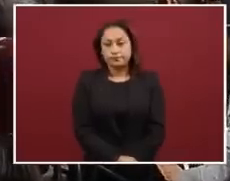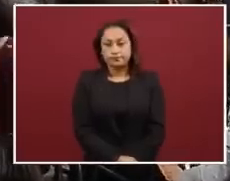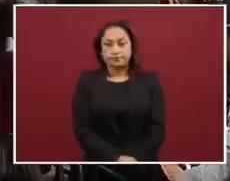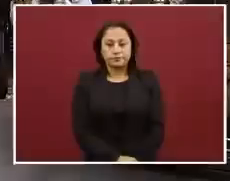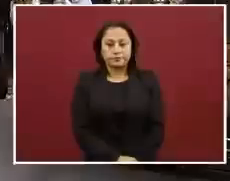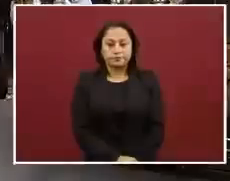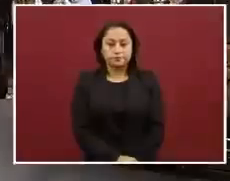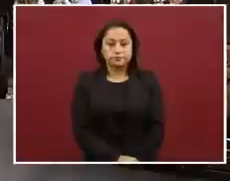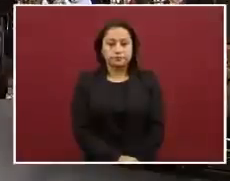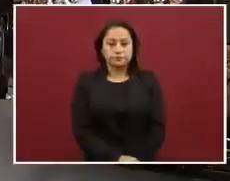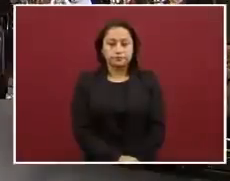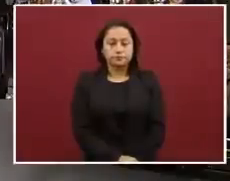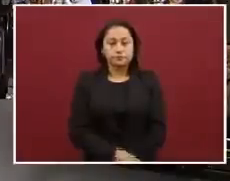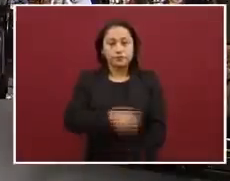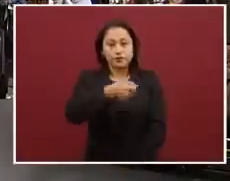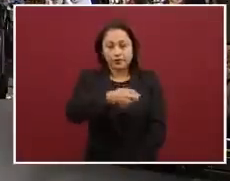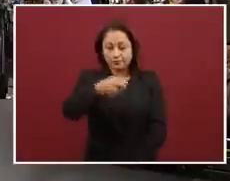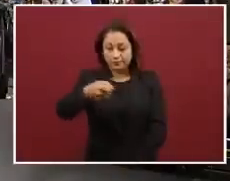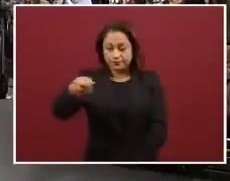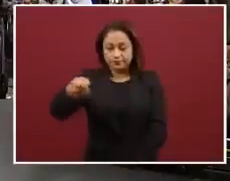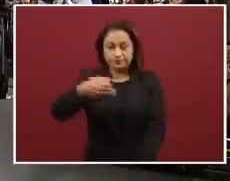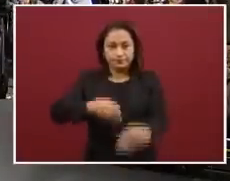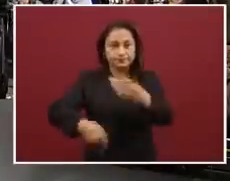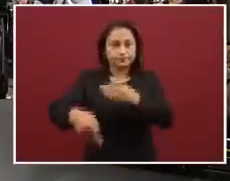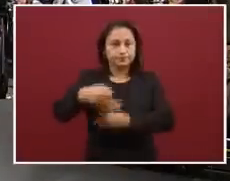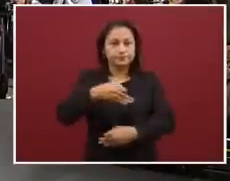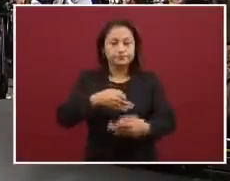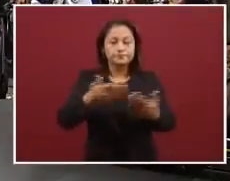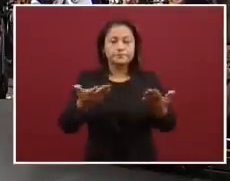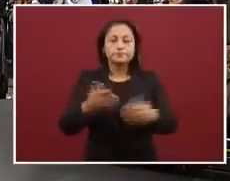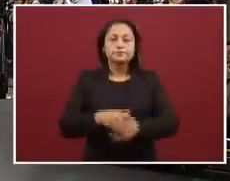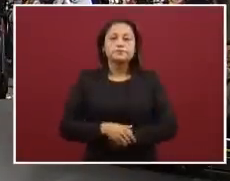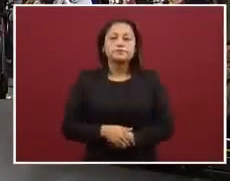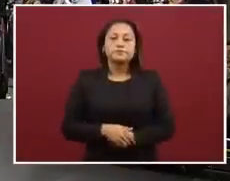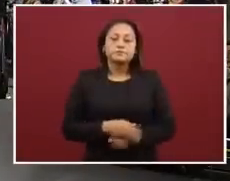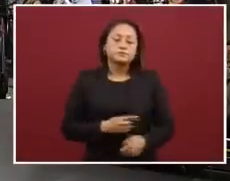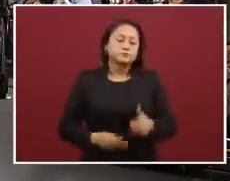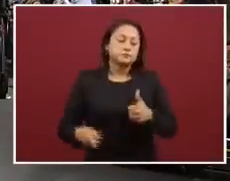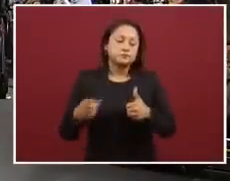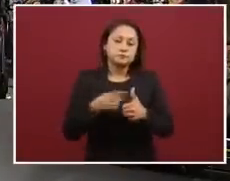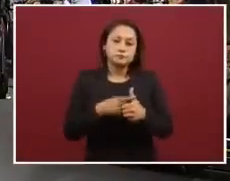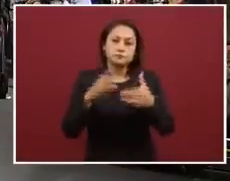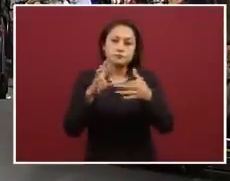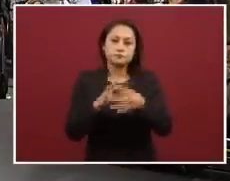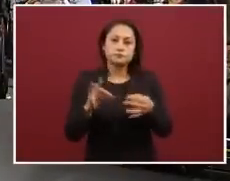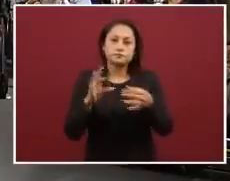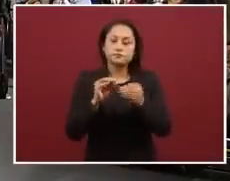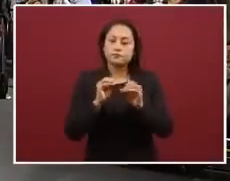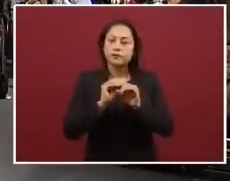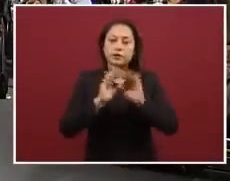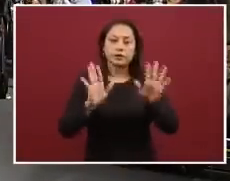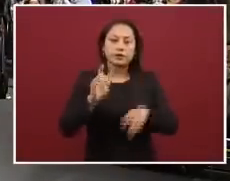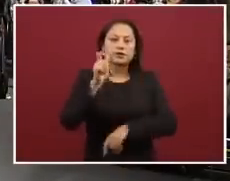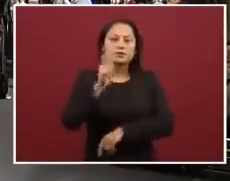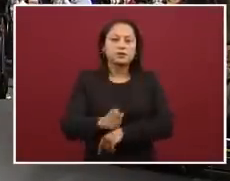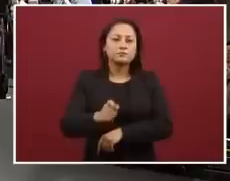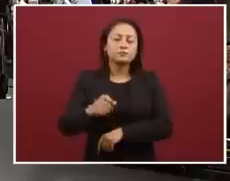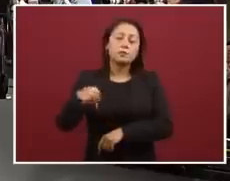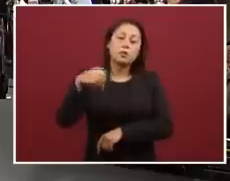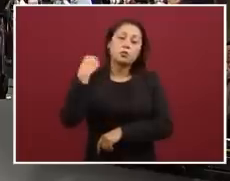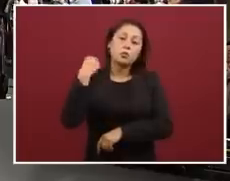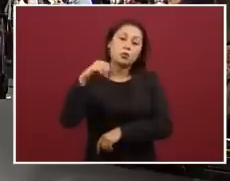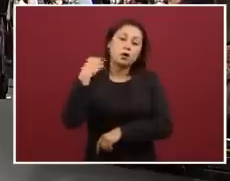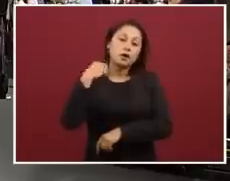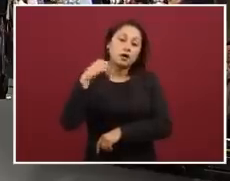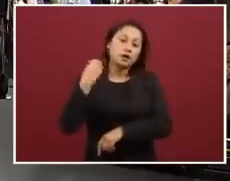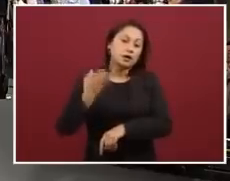Un saludo a todos. Primero quiero dejar de manera clara y contundente que Oaxaca respalda este plan.